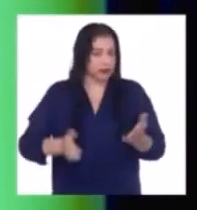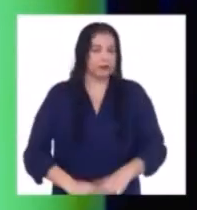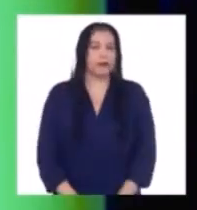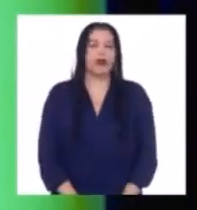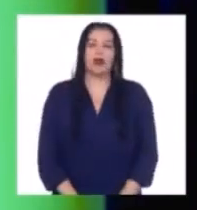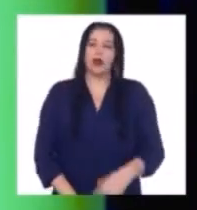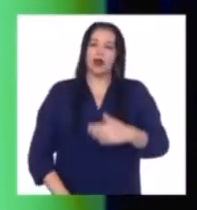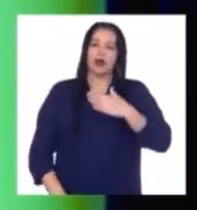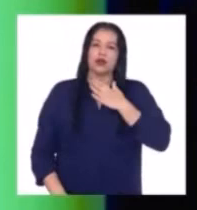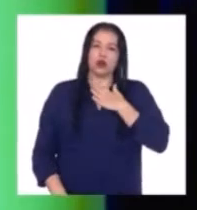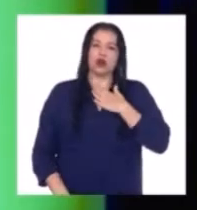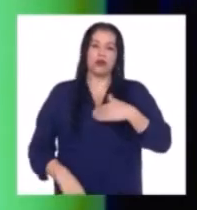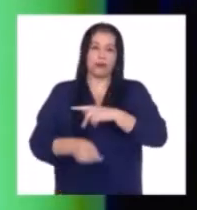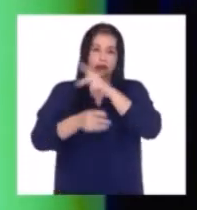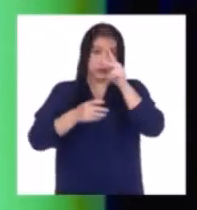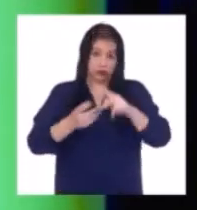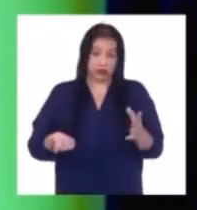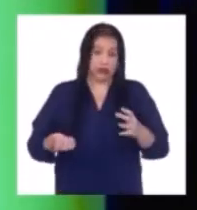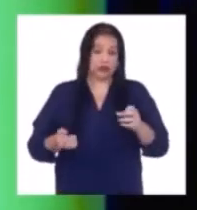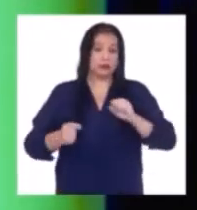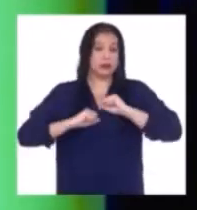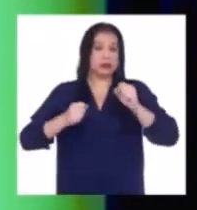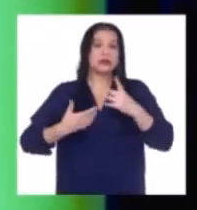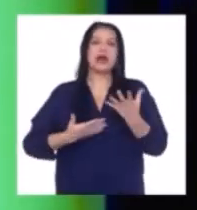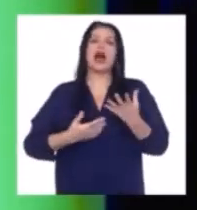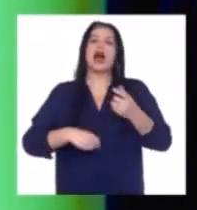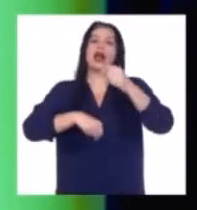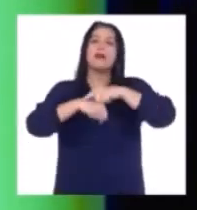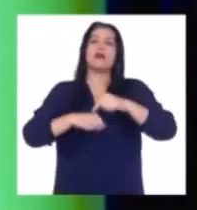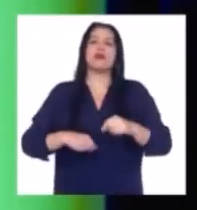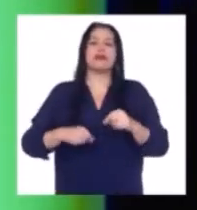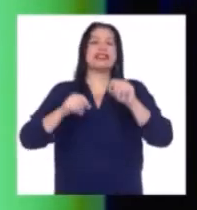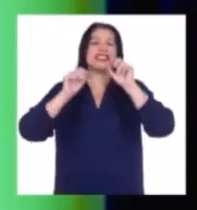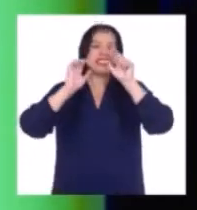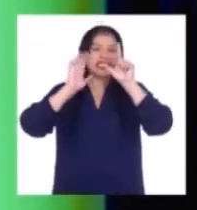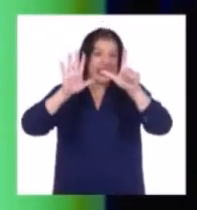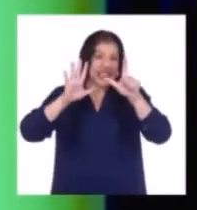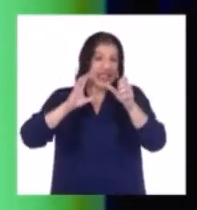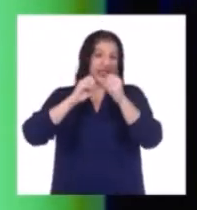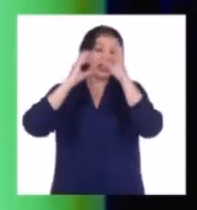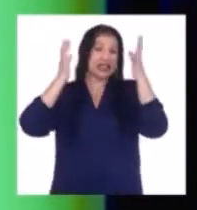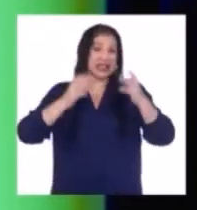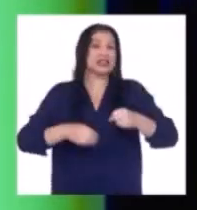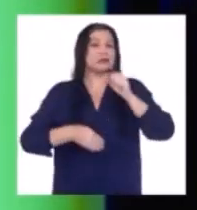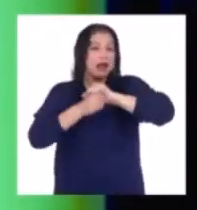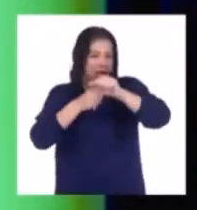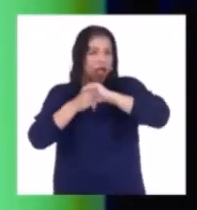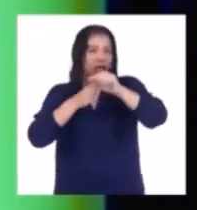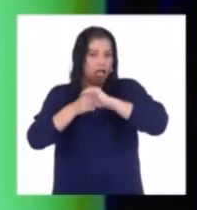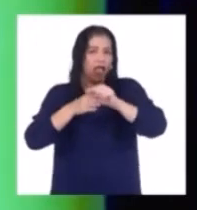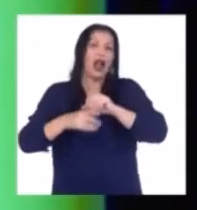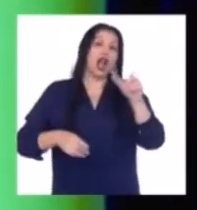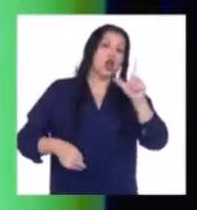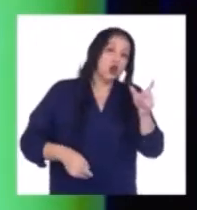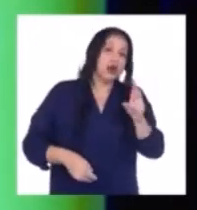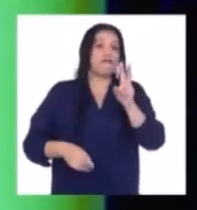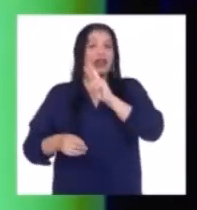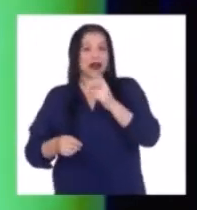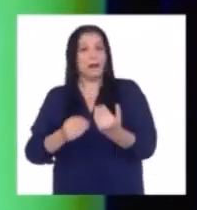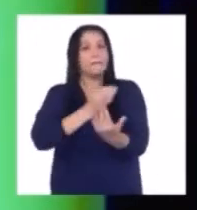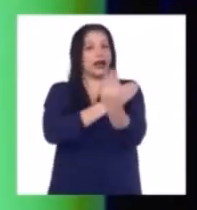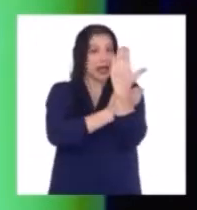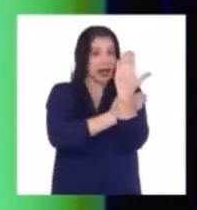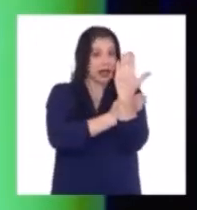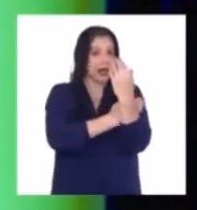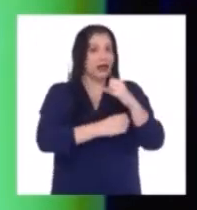Como deportista, entreno 7 veces a la semana. De lunes a viernes tenemos 2 sesiones. En las mañanas